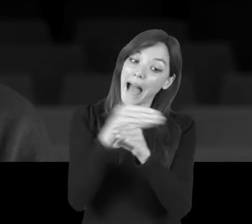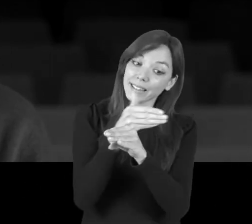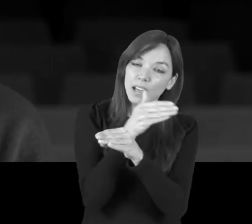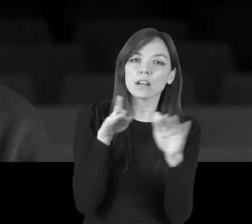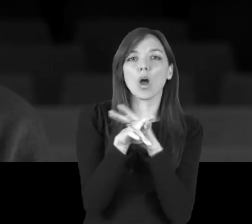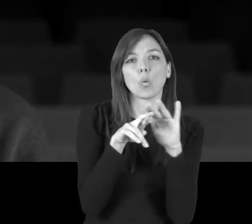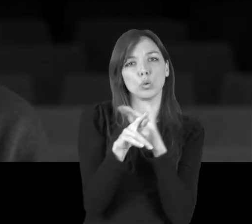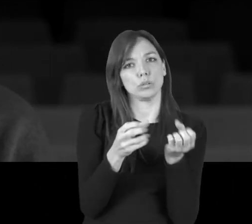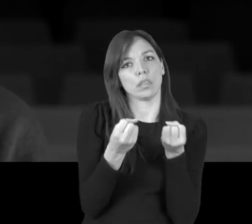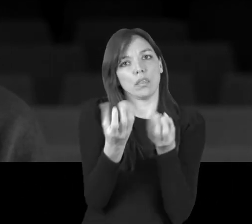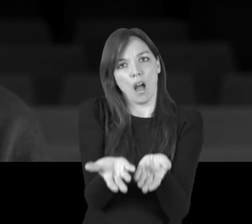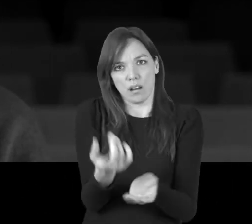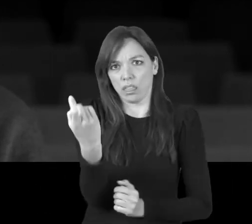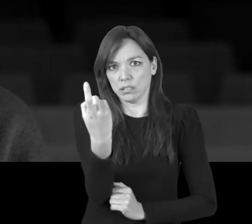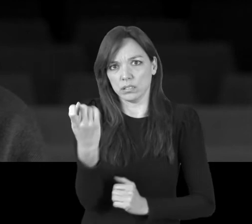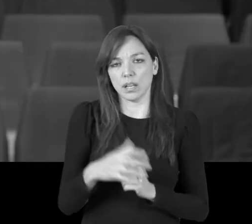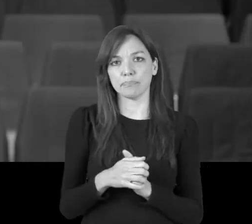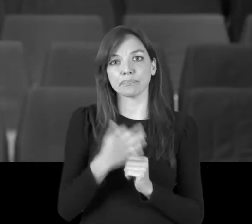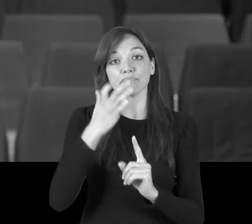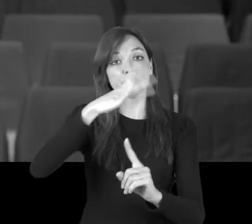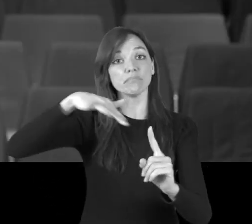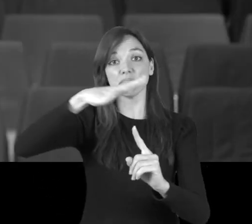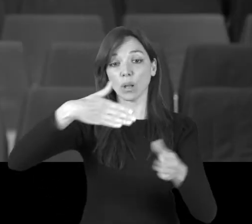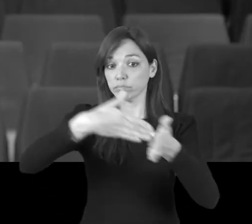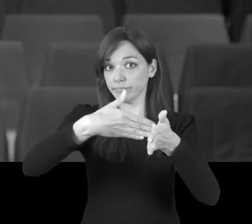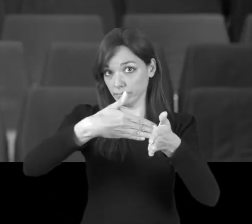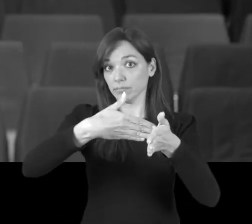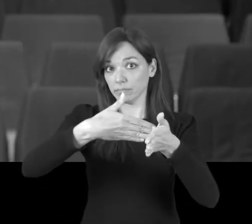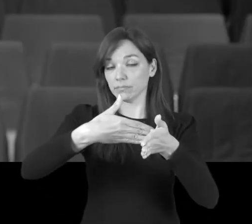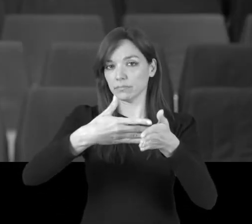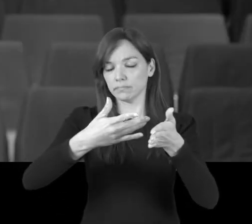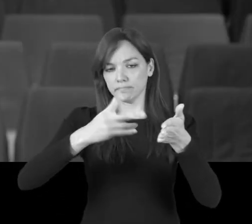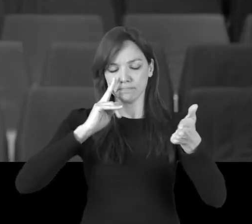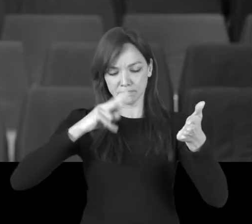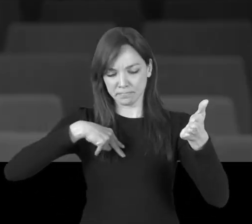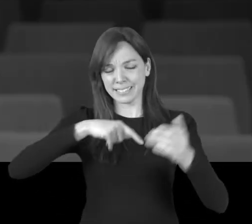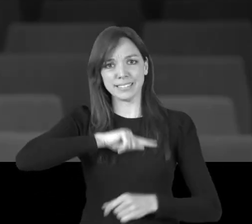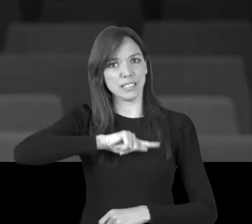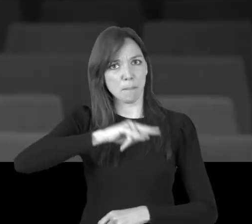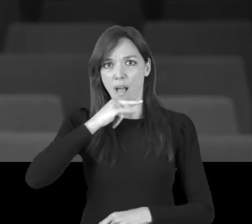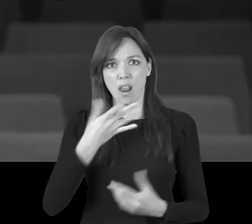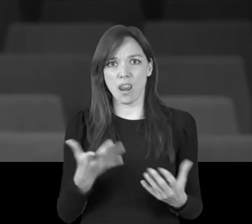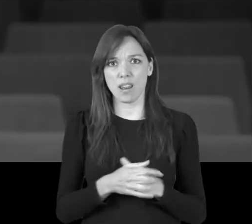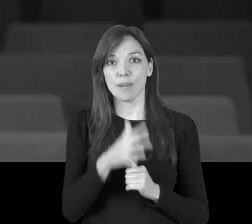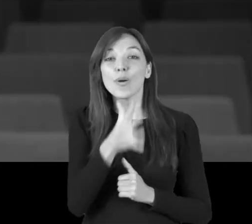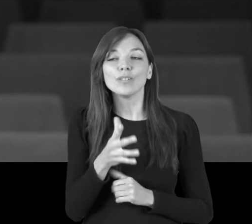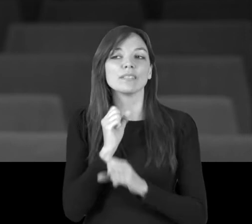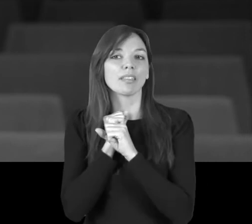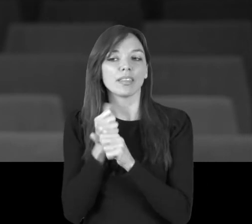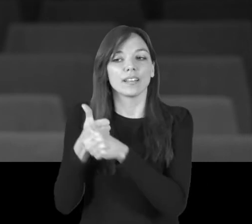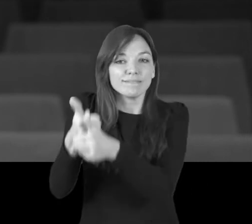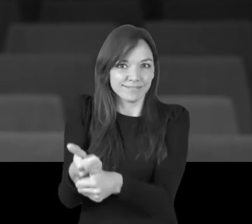se necesitan recursos educativos. Bueno, en un entorno no accesible te sientes mal, puesto que te